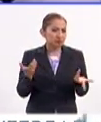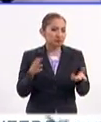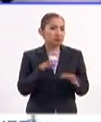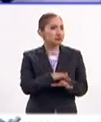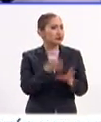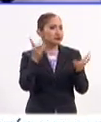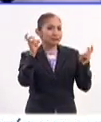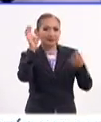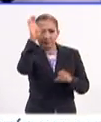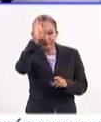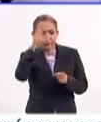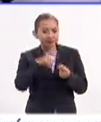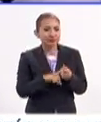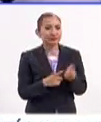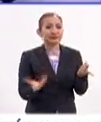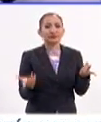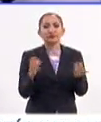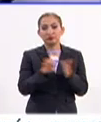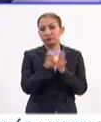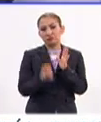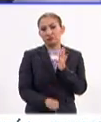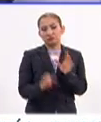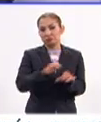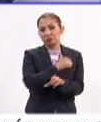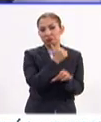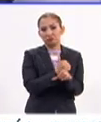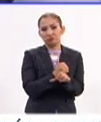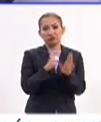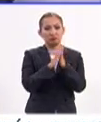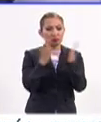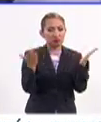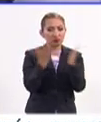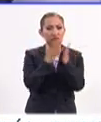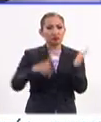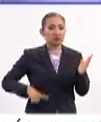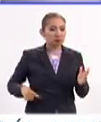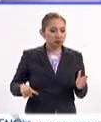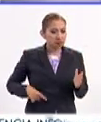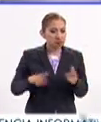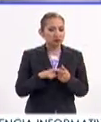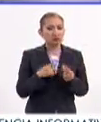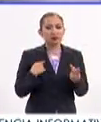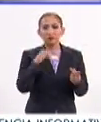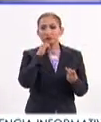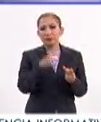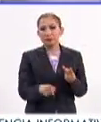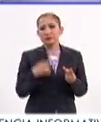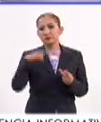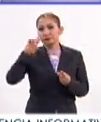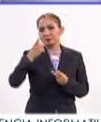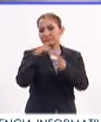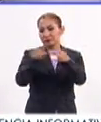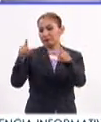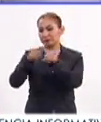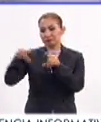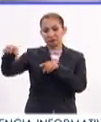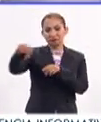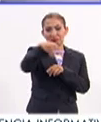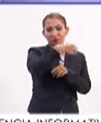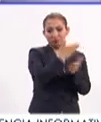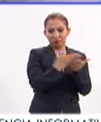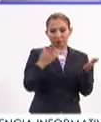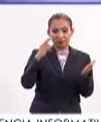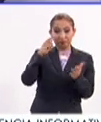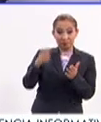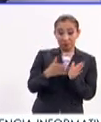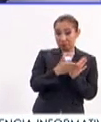que ver con la cultura, como la creación de librerías del Estado, como la creación de universidades que han sido hasta el